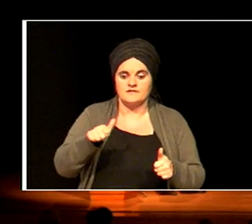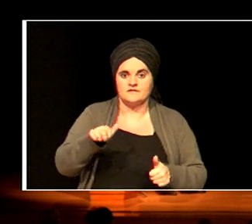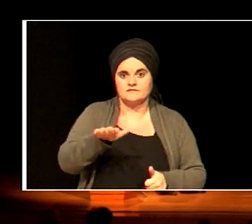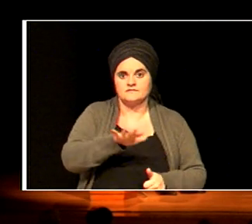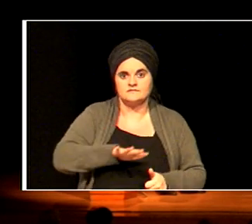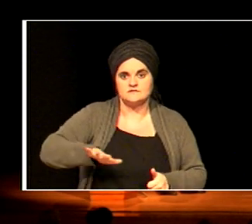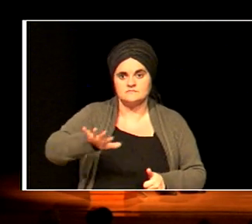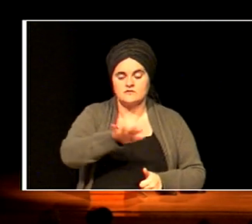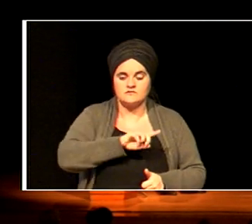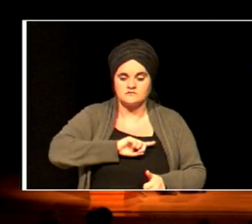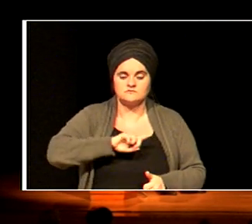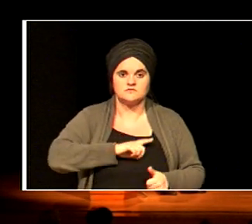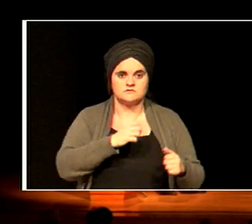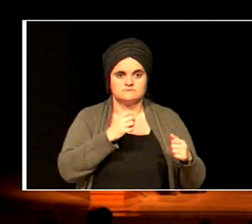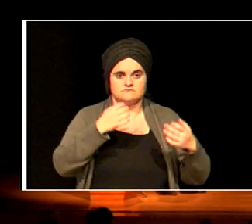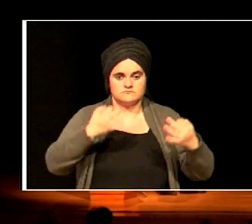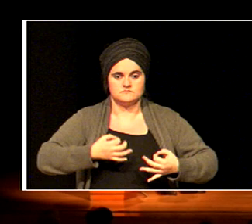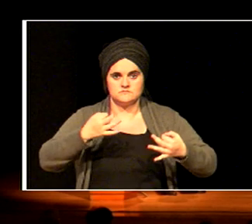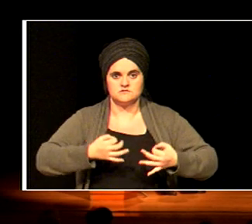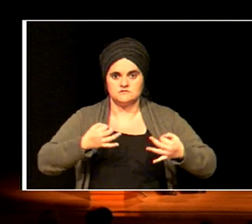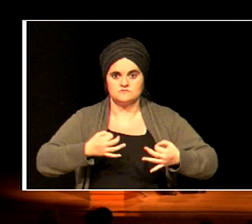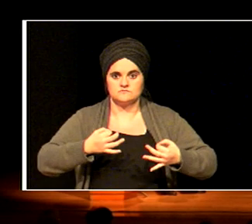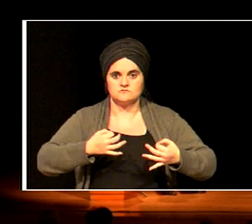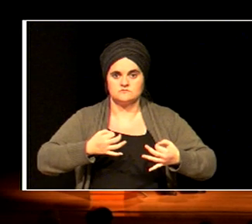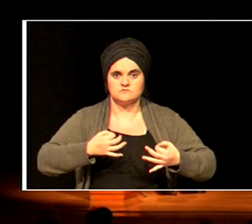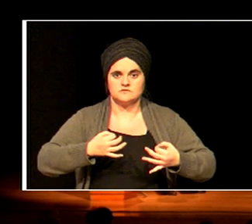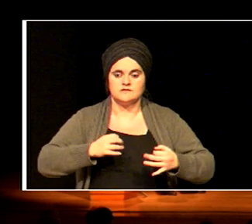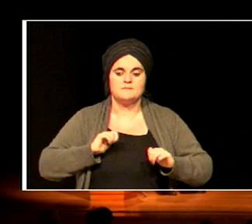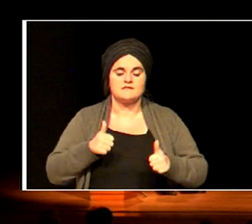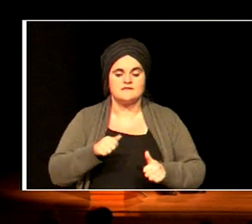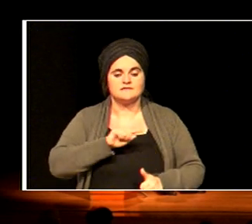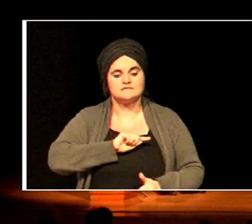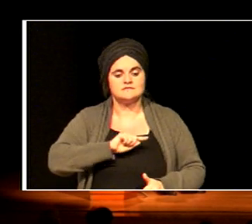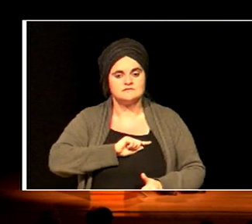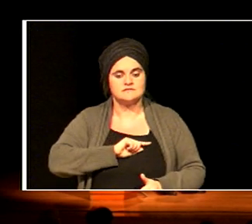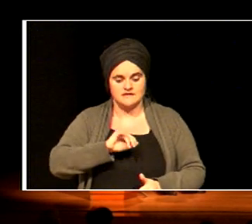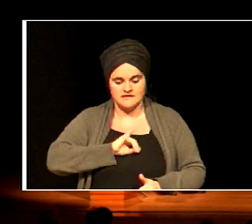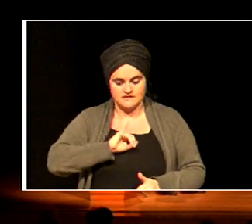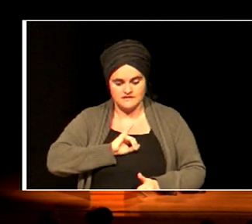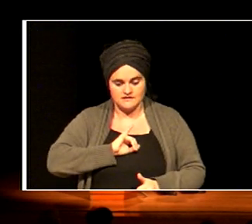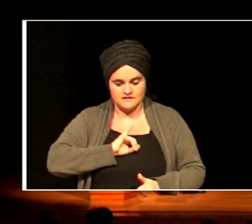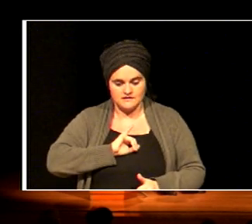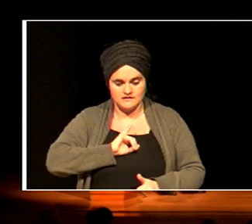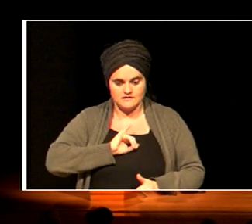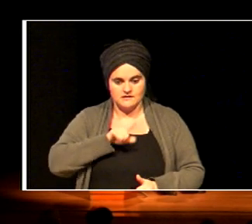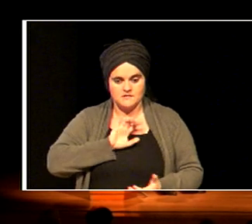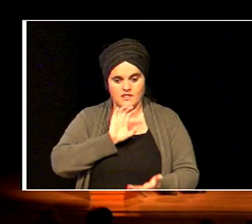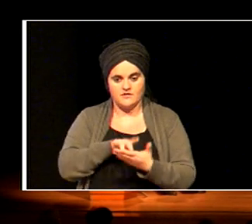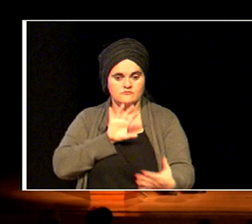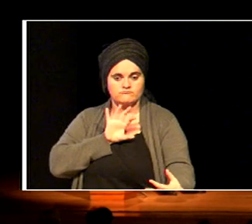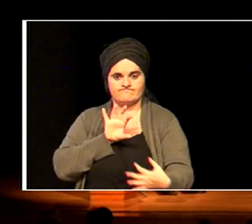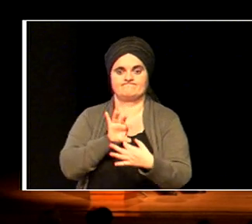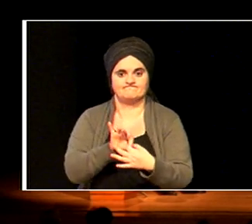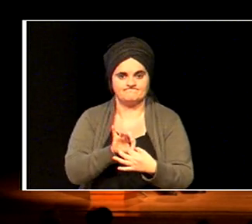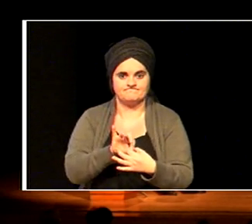aceptación incondicional, y los niños empiezan a sentirse parte y su identidad es la pertenencia también al centro escolar, ¿no? Y la